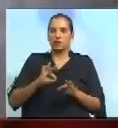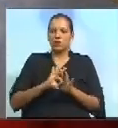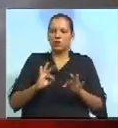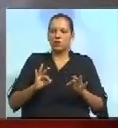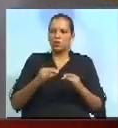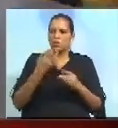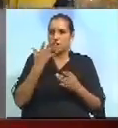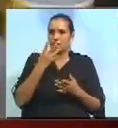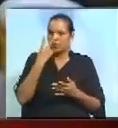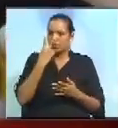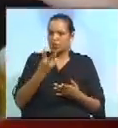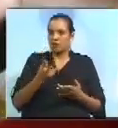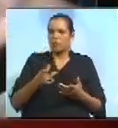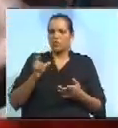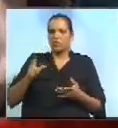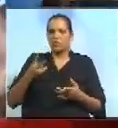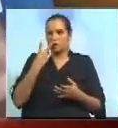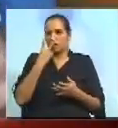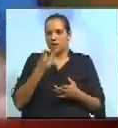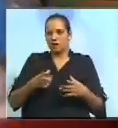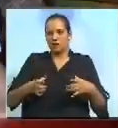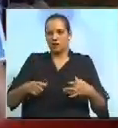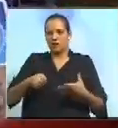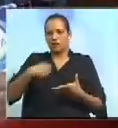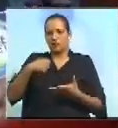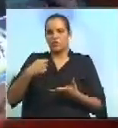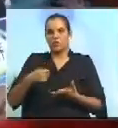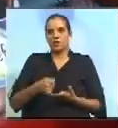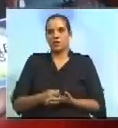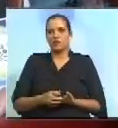Siempre tratamos de que el plato vaya